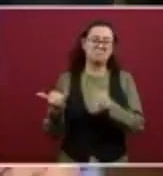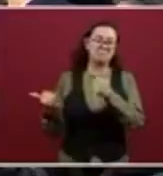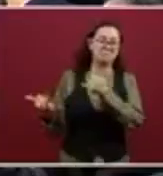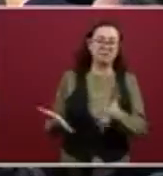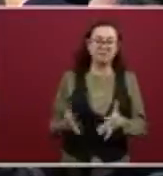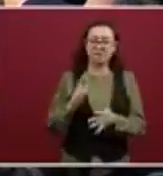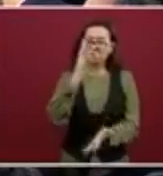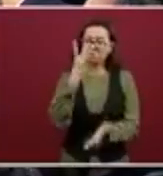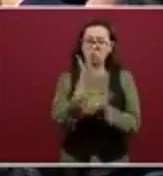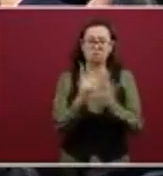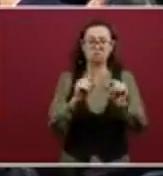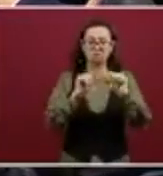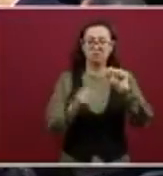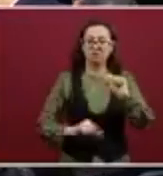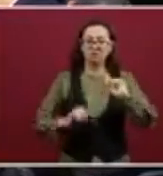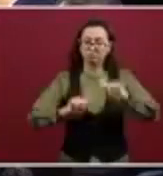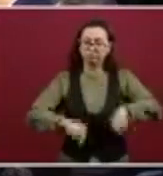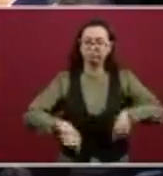migratorio? Gracias.